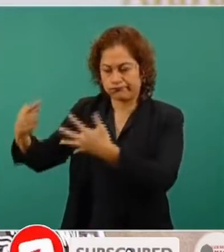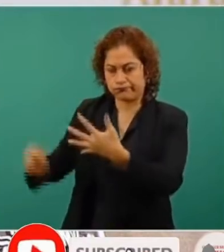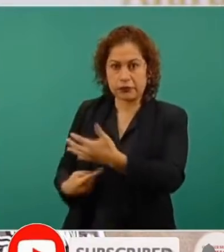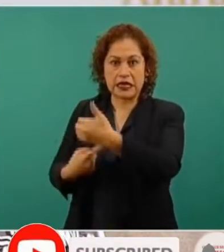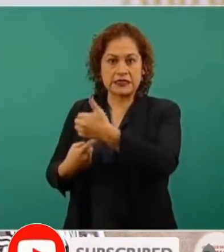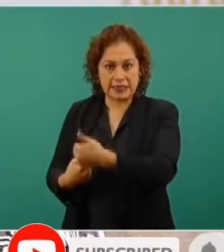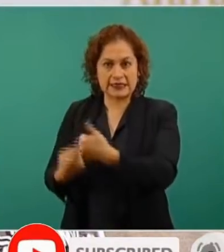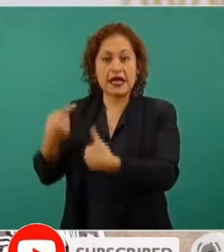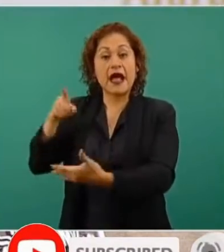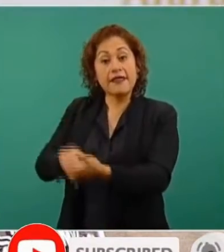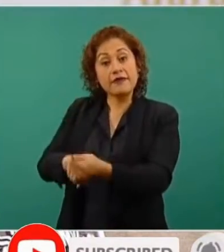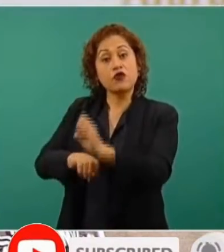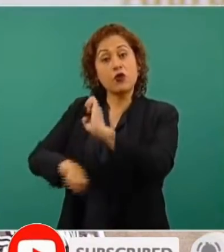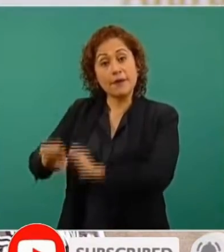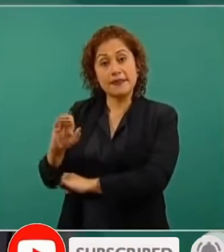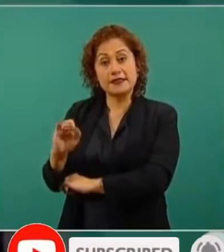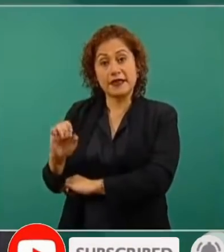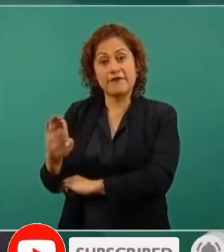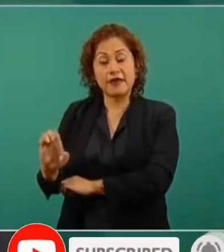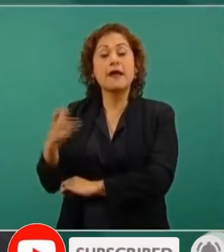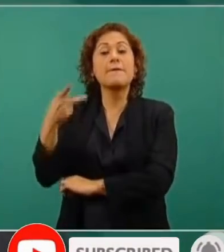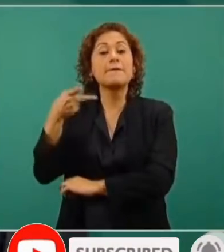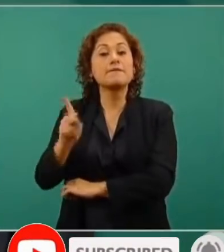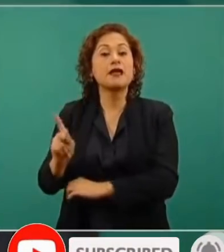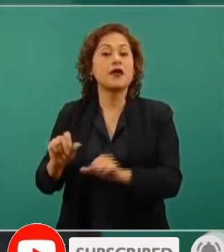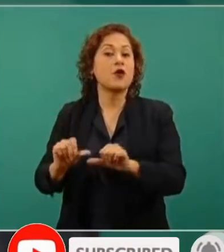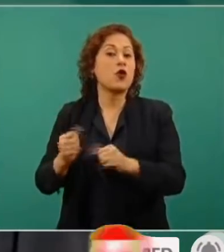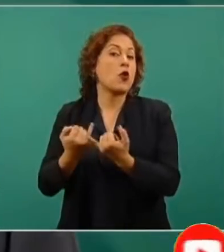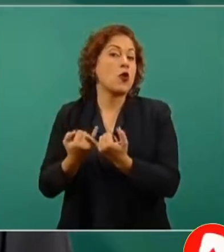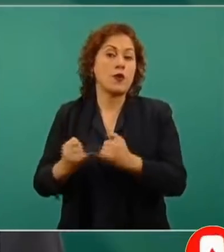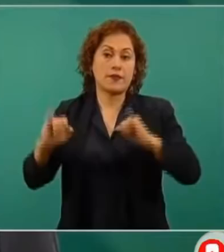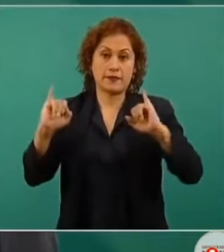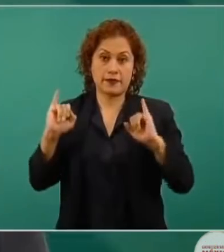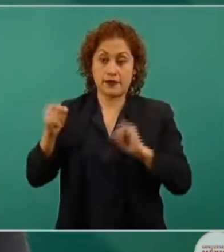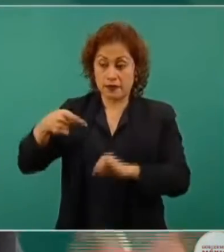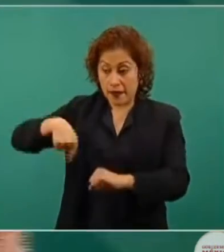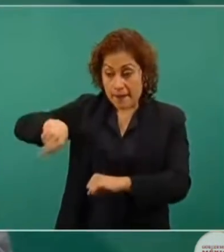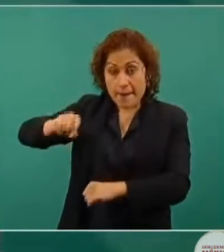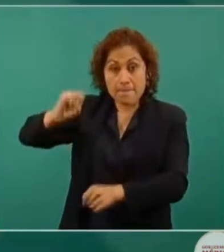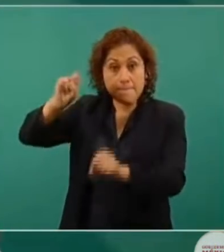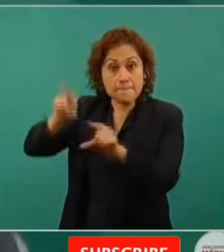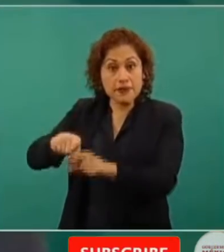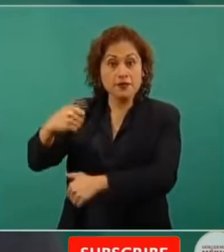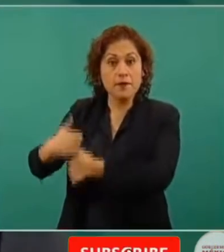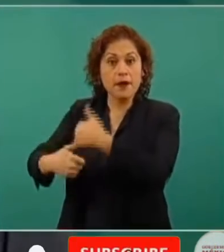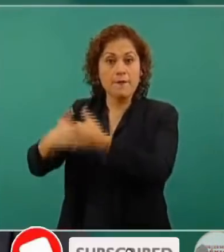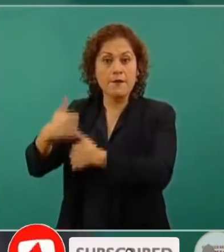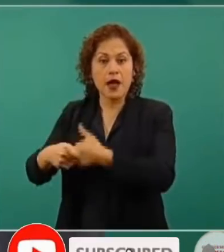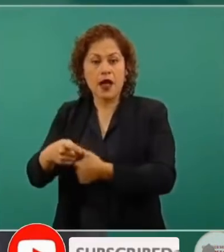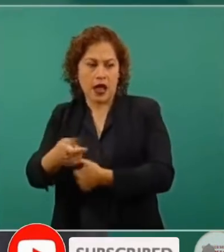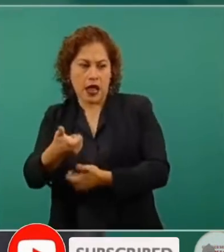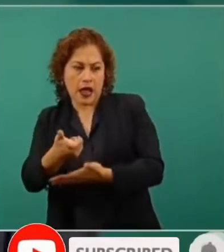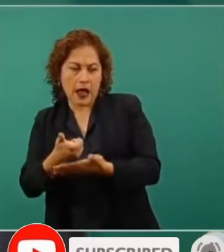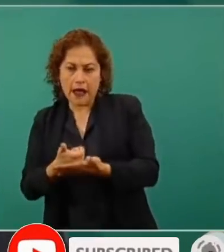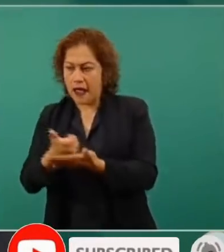autónomas, ¿verdad? Son empresas que deben de competir entre sí, que se pagan entre sí los servicios.